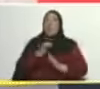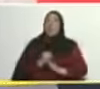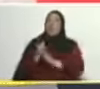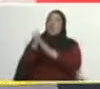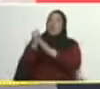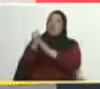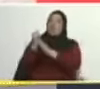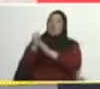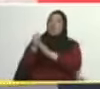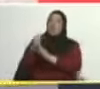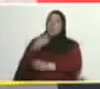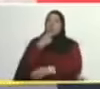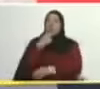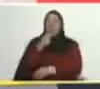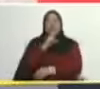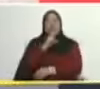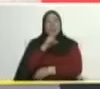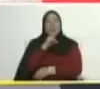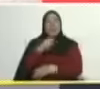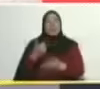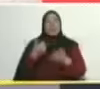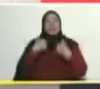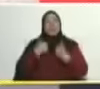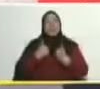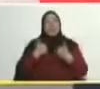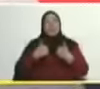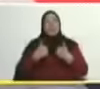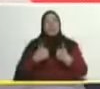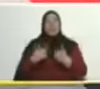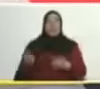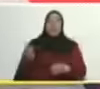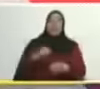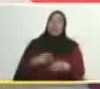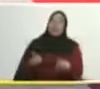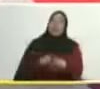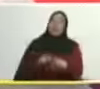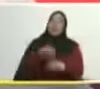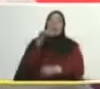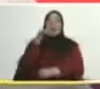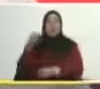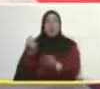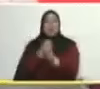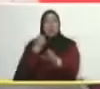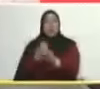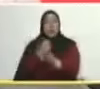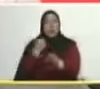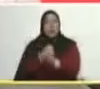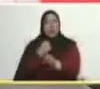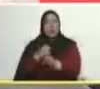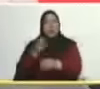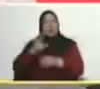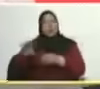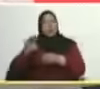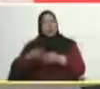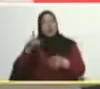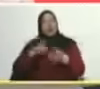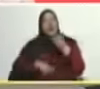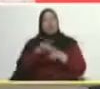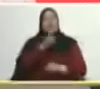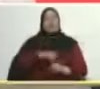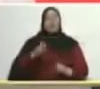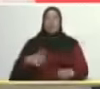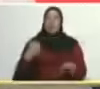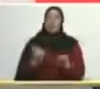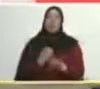no pasan en vano. Enfrentamos cada día con el ímpetu de lucha y de trabajo que caracteriza a los revolucionarios y